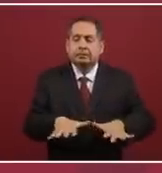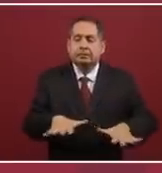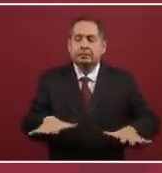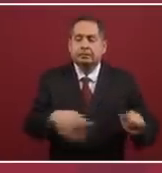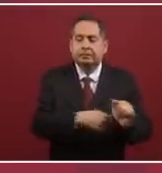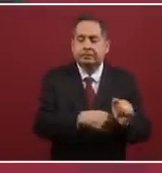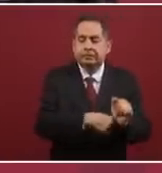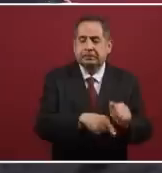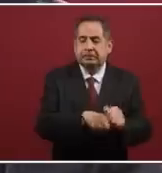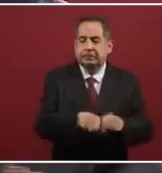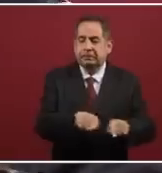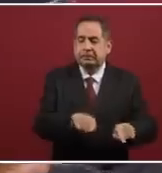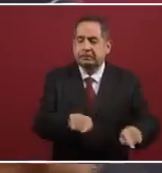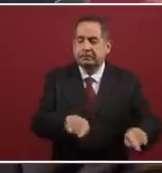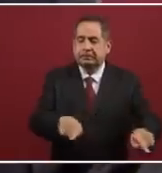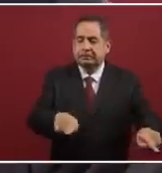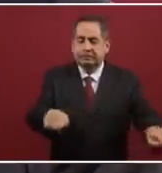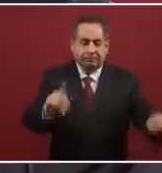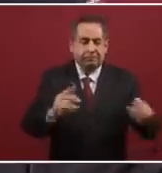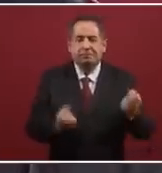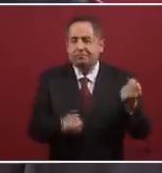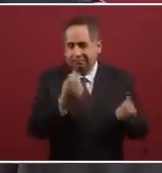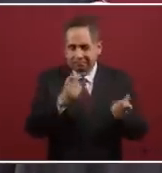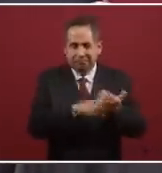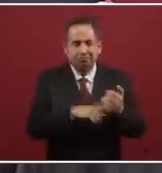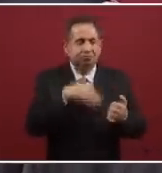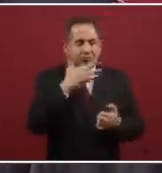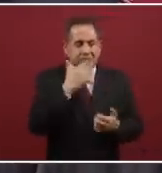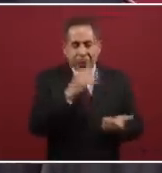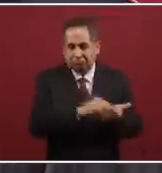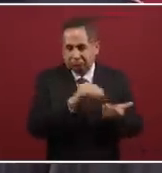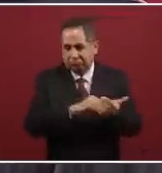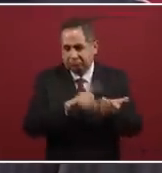se meten por todos lados.